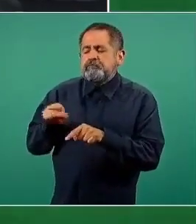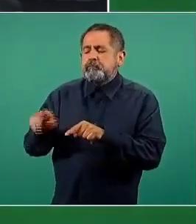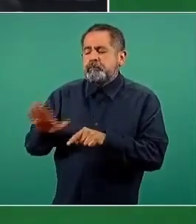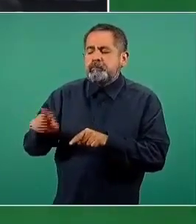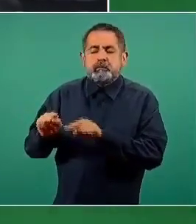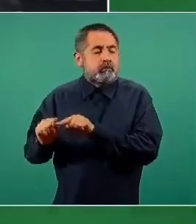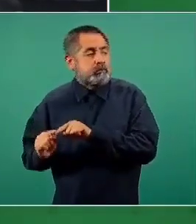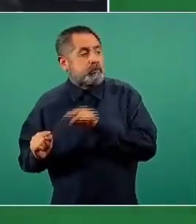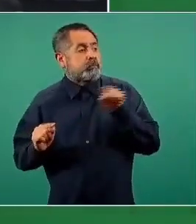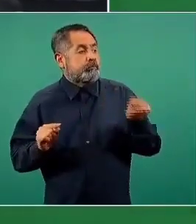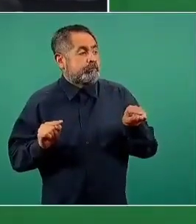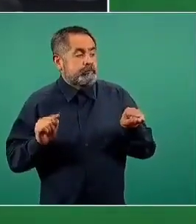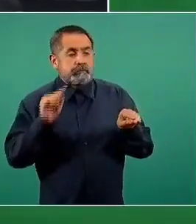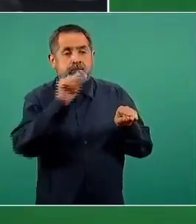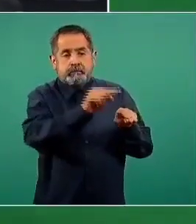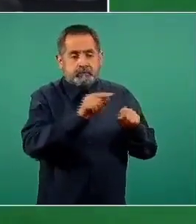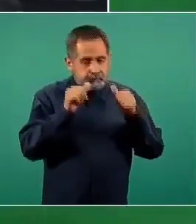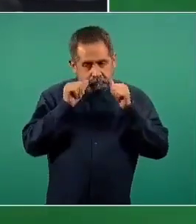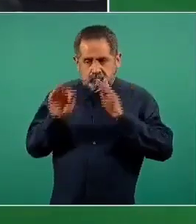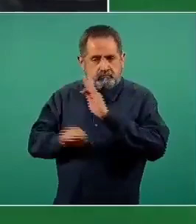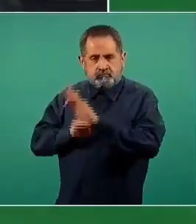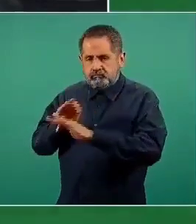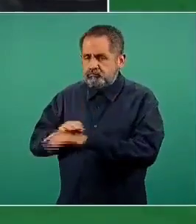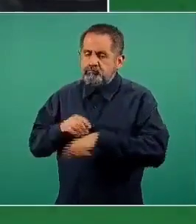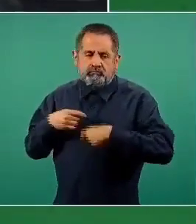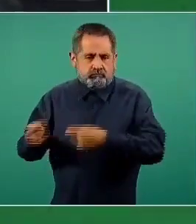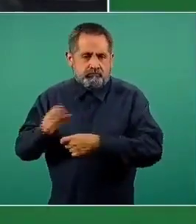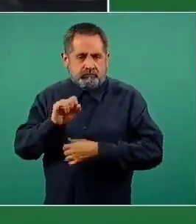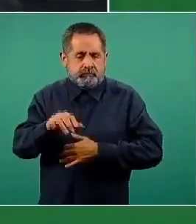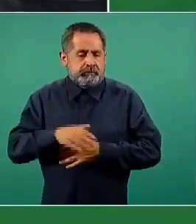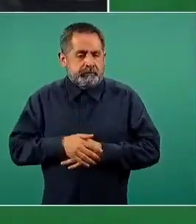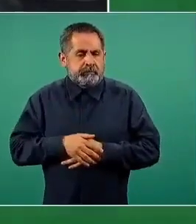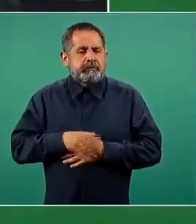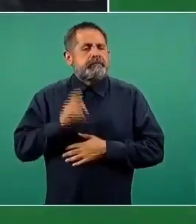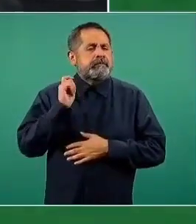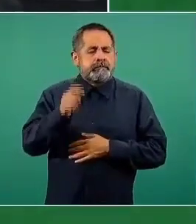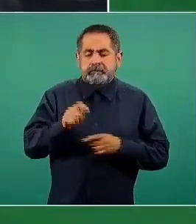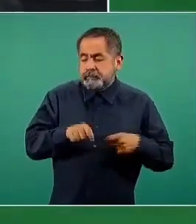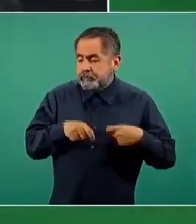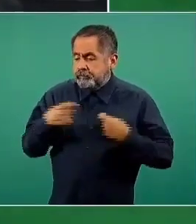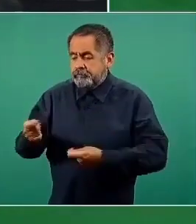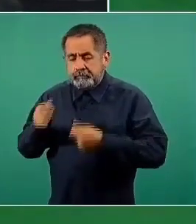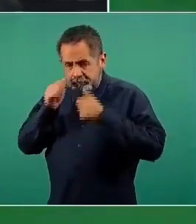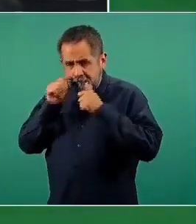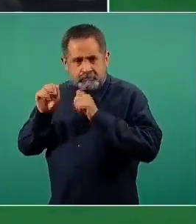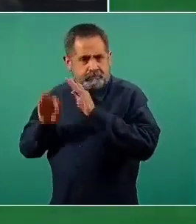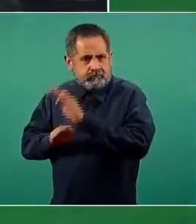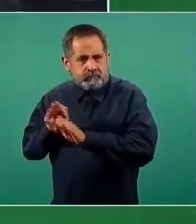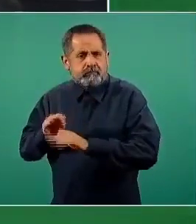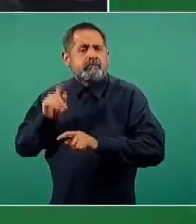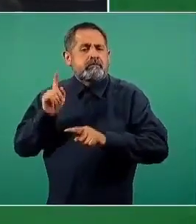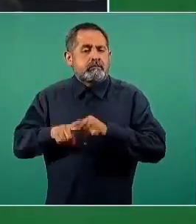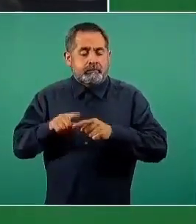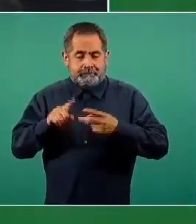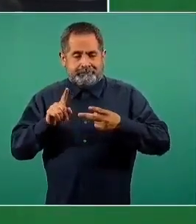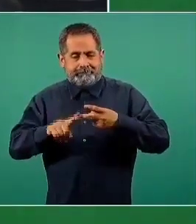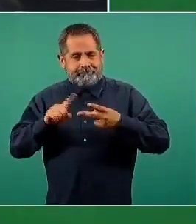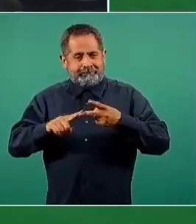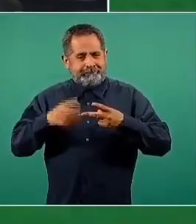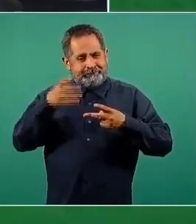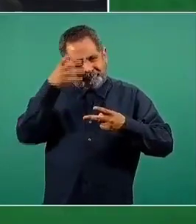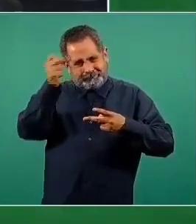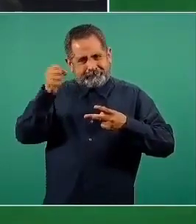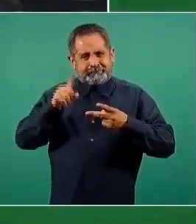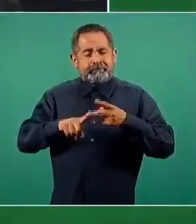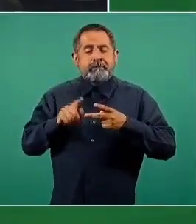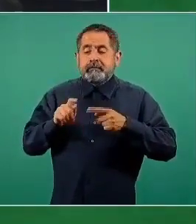acudir a recibir tratamiento. Y cuando digo recibir tratamiento, es muy importante el segundo concepto